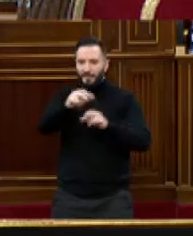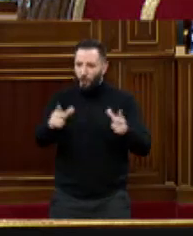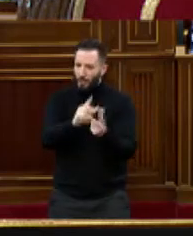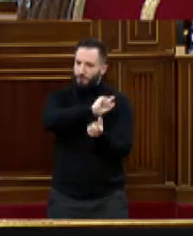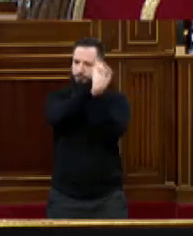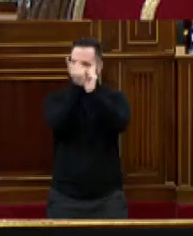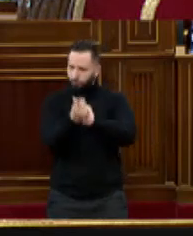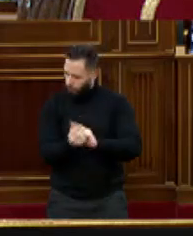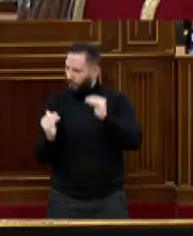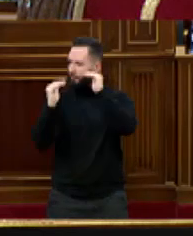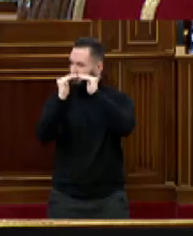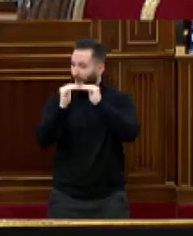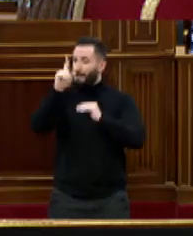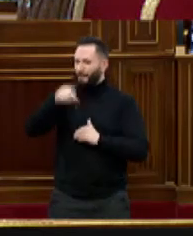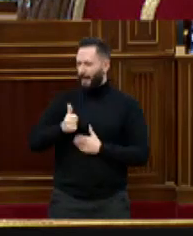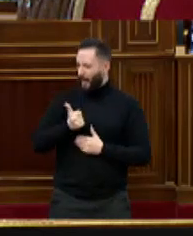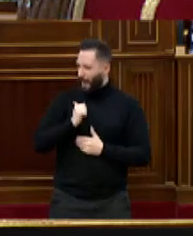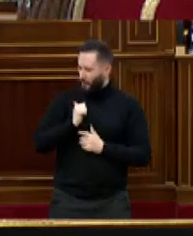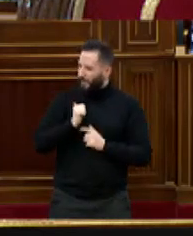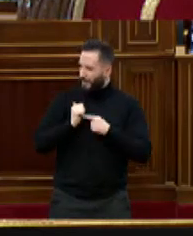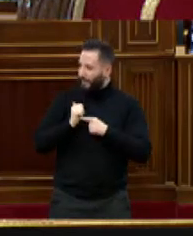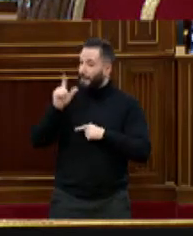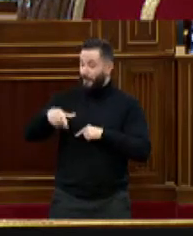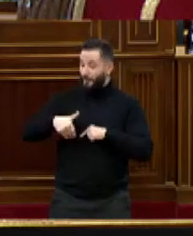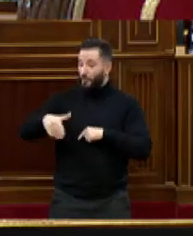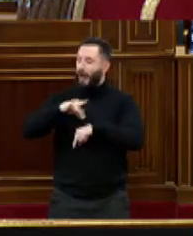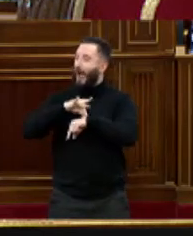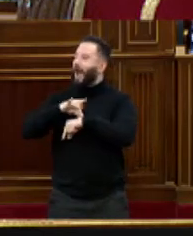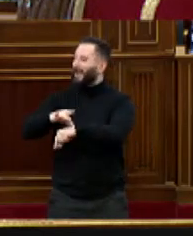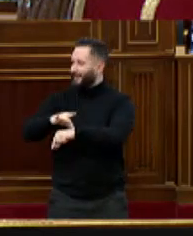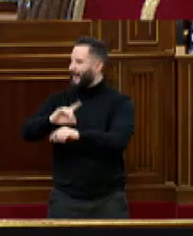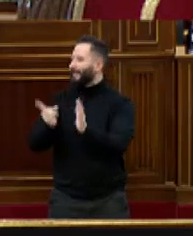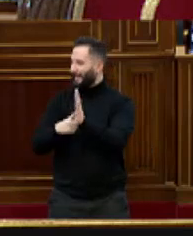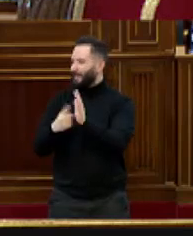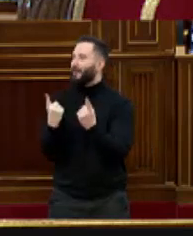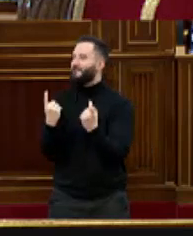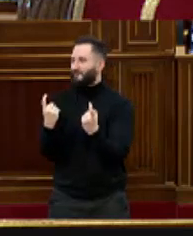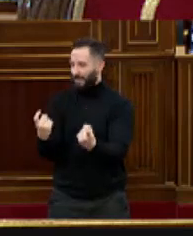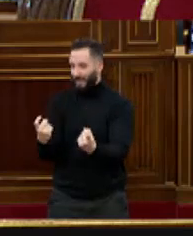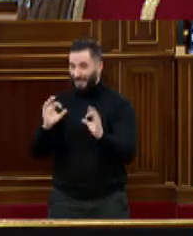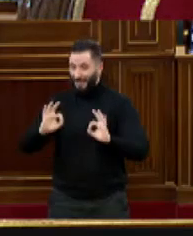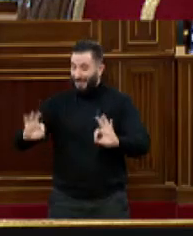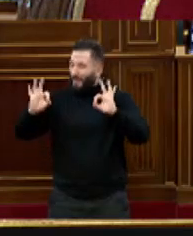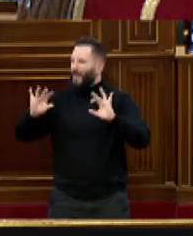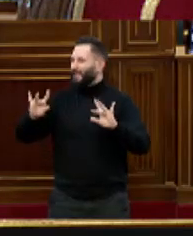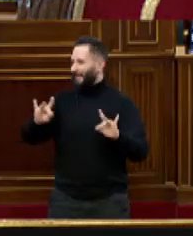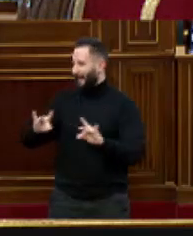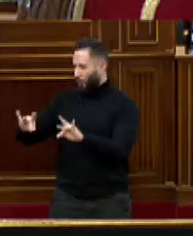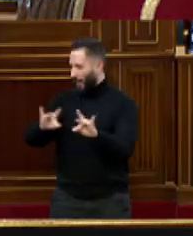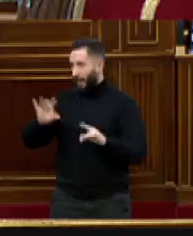palabra aprovecho Pero hay también agenda legislativa pendiente y hay agenda legislativa pendiente en materia territorial